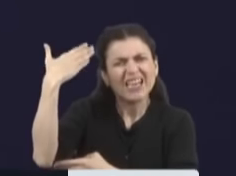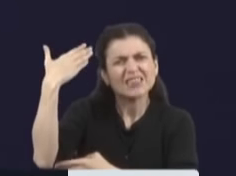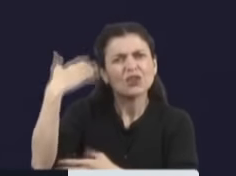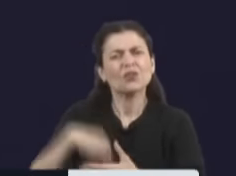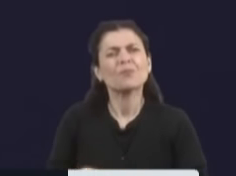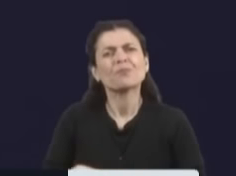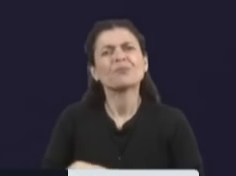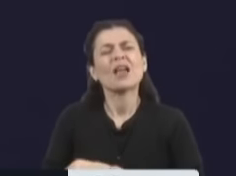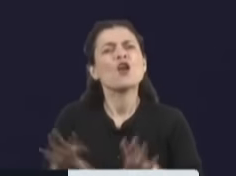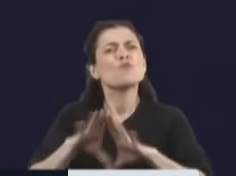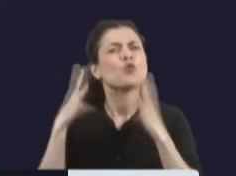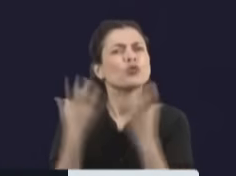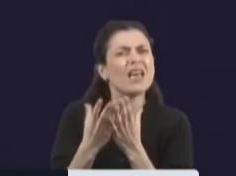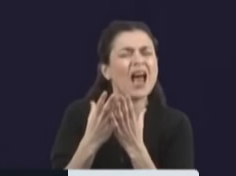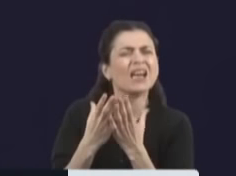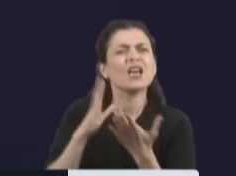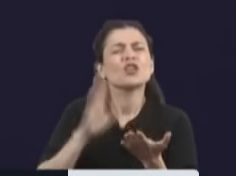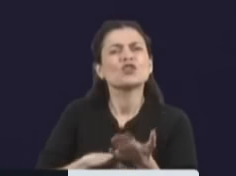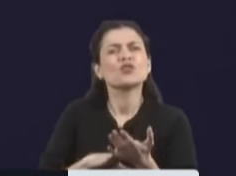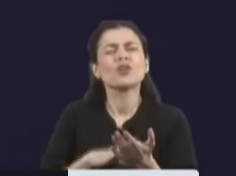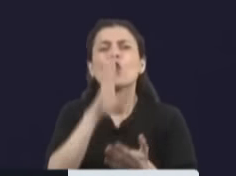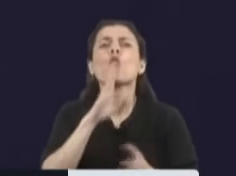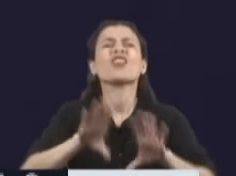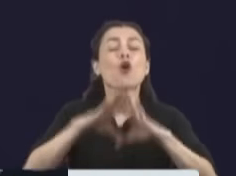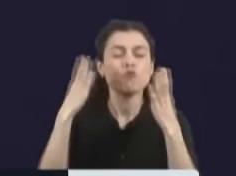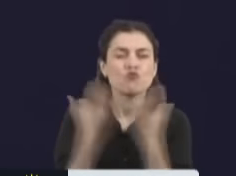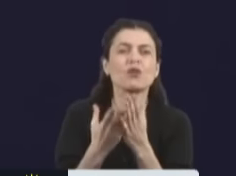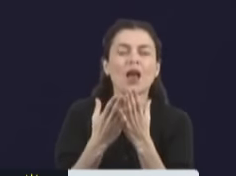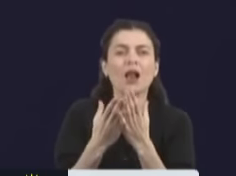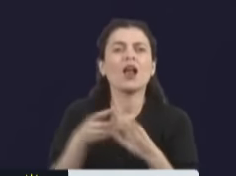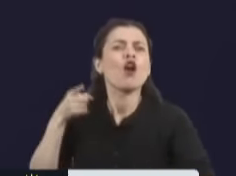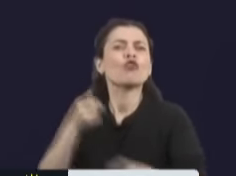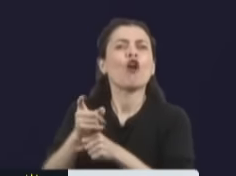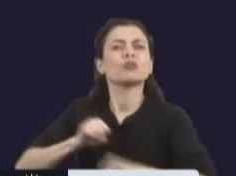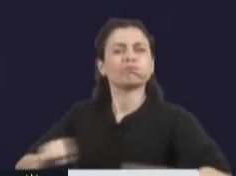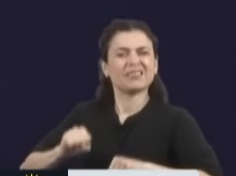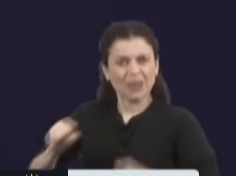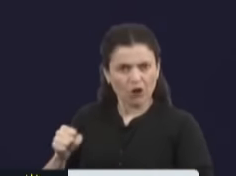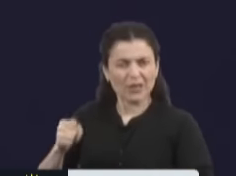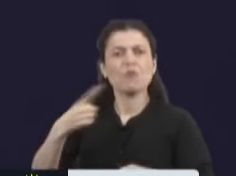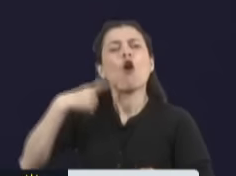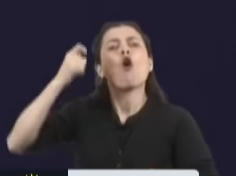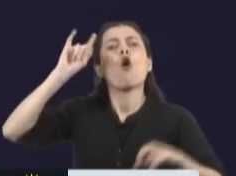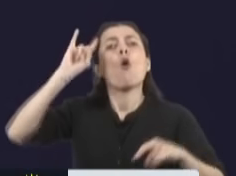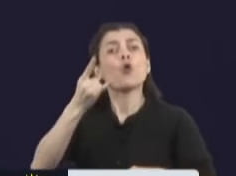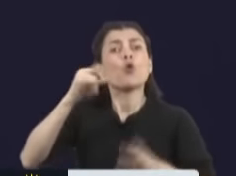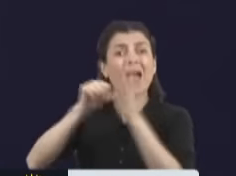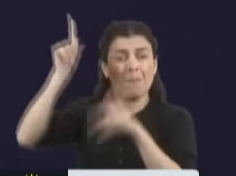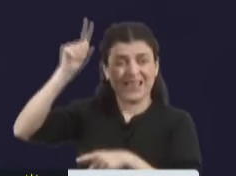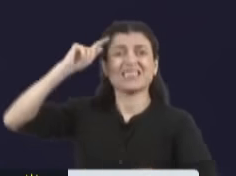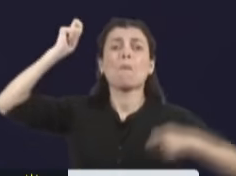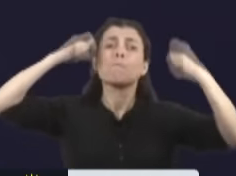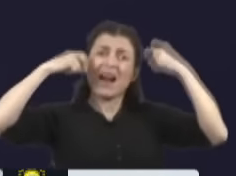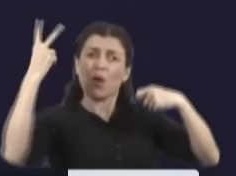el congreso judío latinoamericano sobre seguridad y antiterrorismo los presidentes de Uruguay y Paraguay son invitados del Congreso Y como